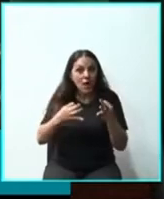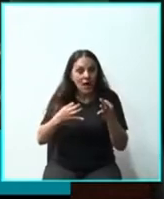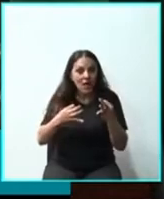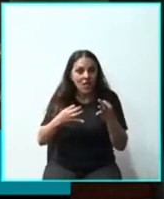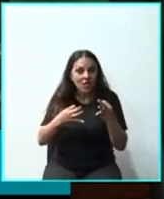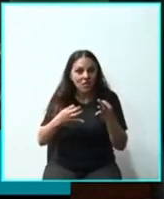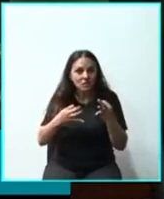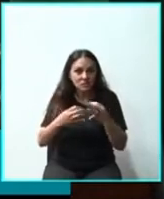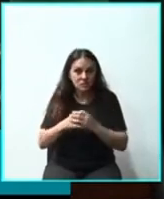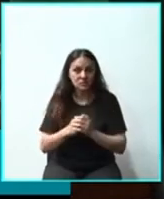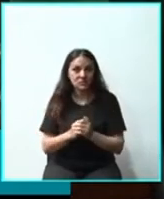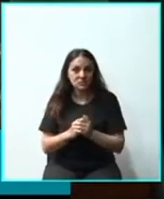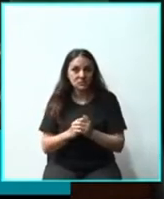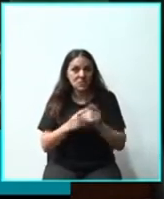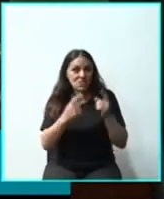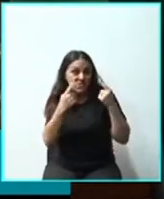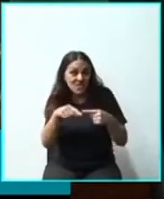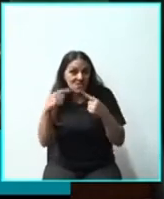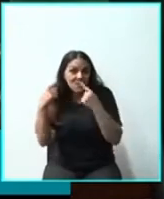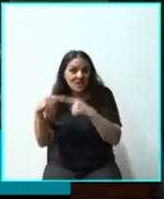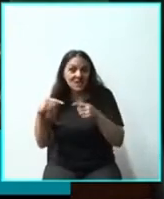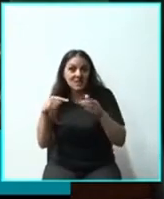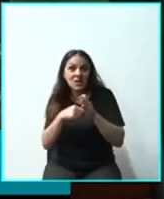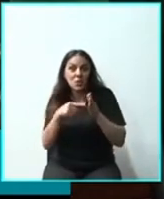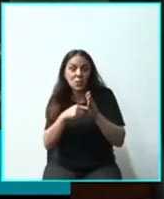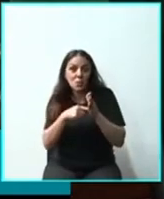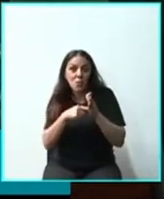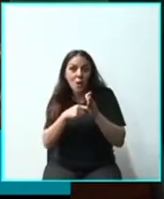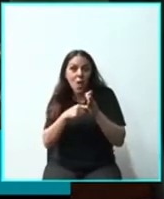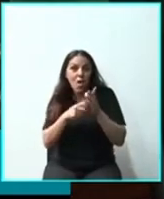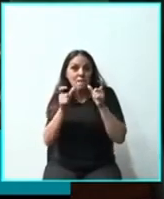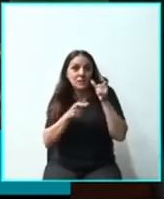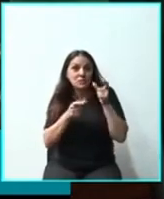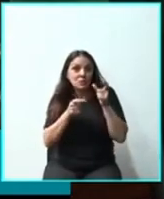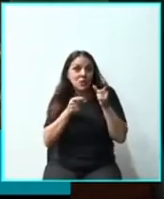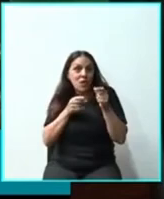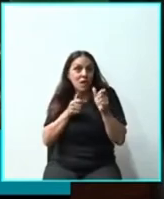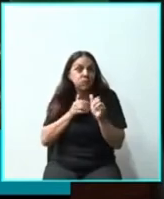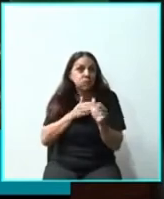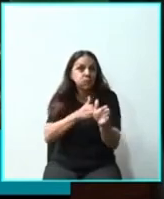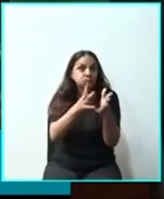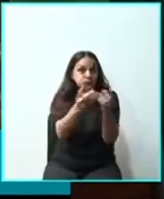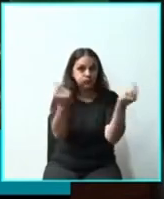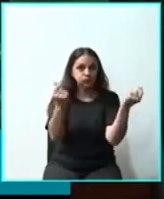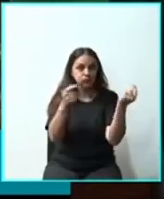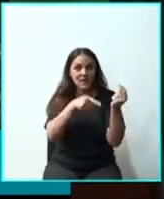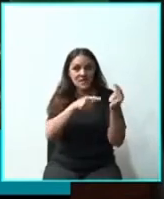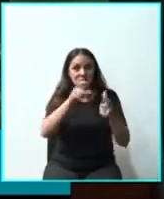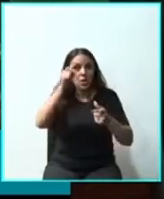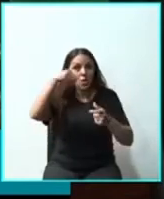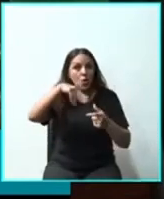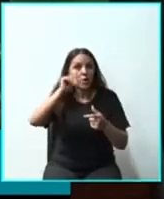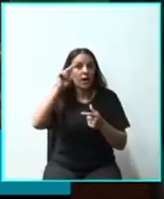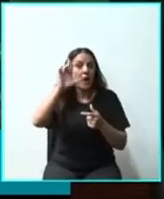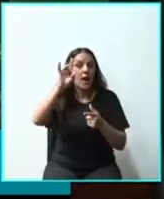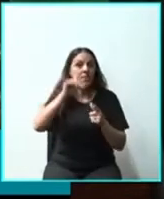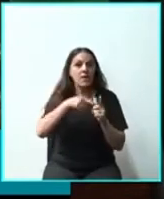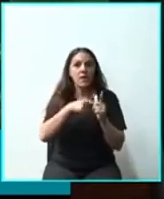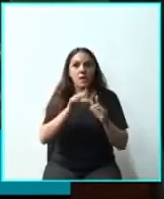confundir. La base de datos es de profugados, es del CONARC, y son alrededor de 40.000